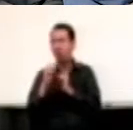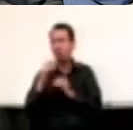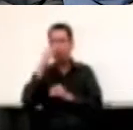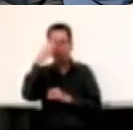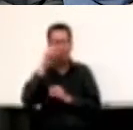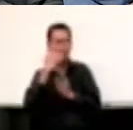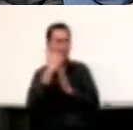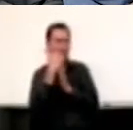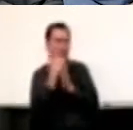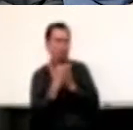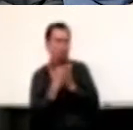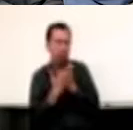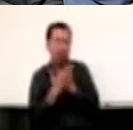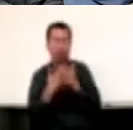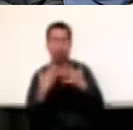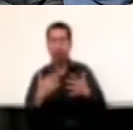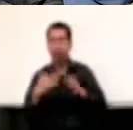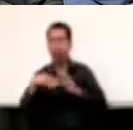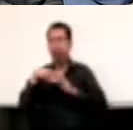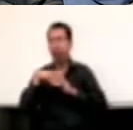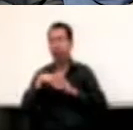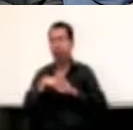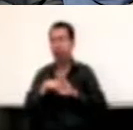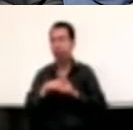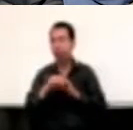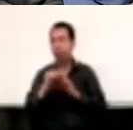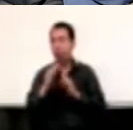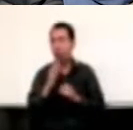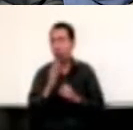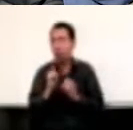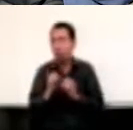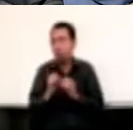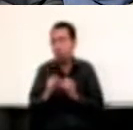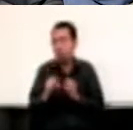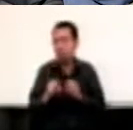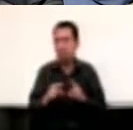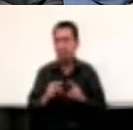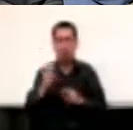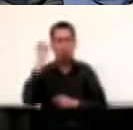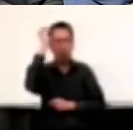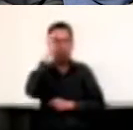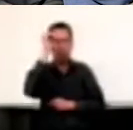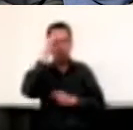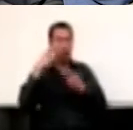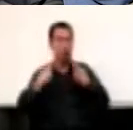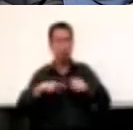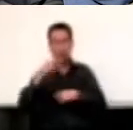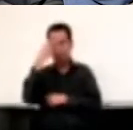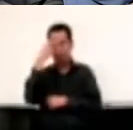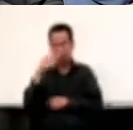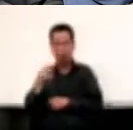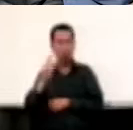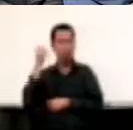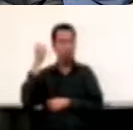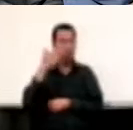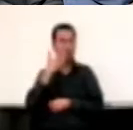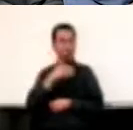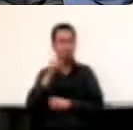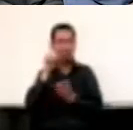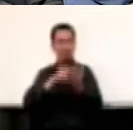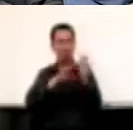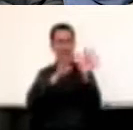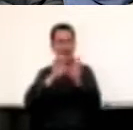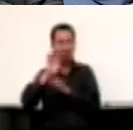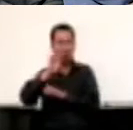Como nosotros, como ya bien lo han reseñado pues los comentaristas, México pasó durante los